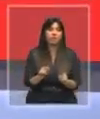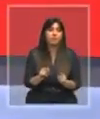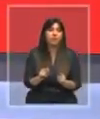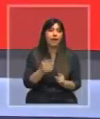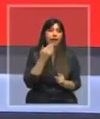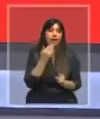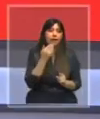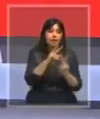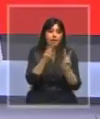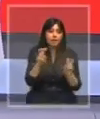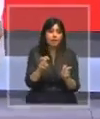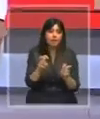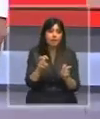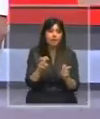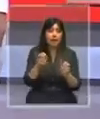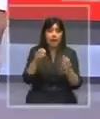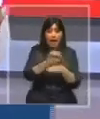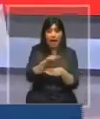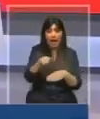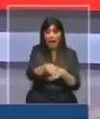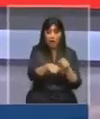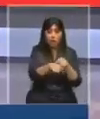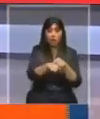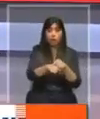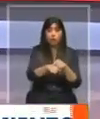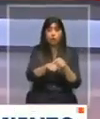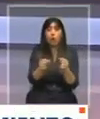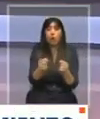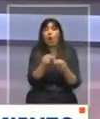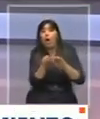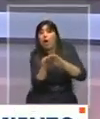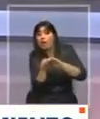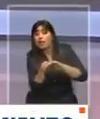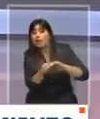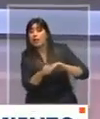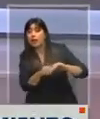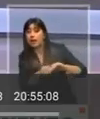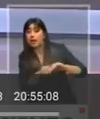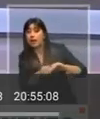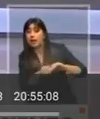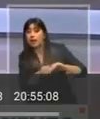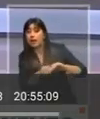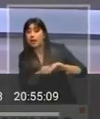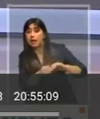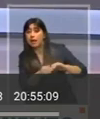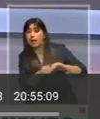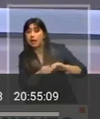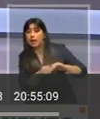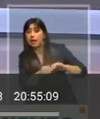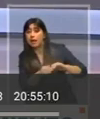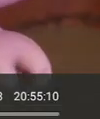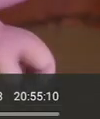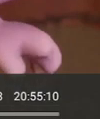literalmente, el cuerpo por la ventana desde un auto, es que un ladrón logró robar un scooter eléctrico.